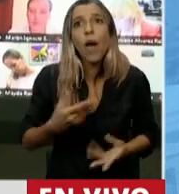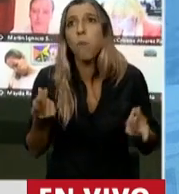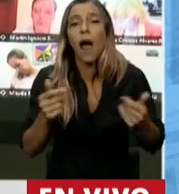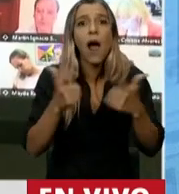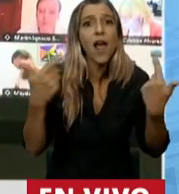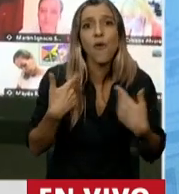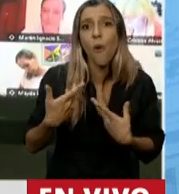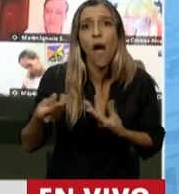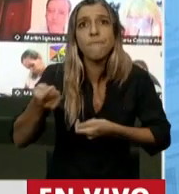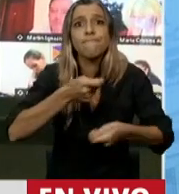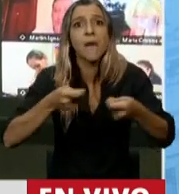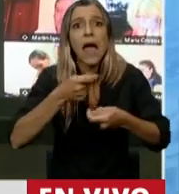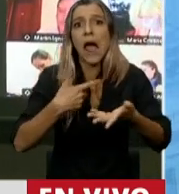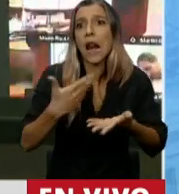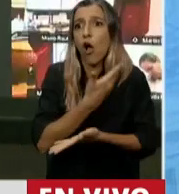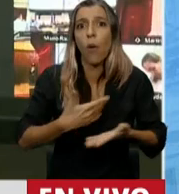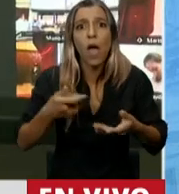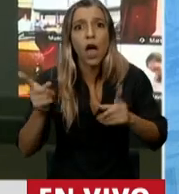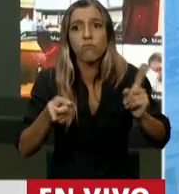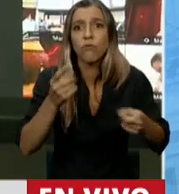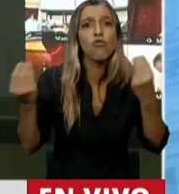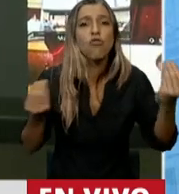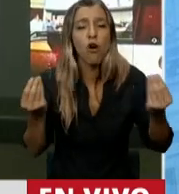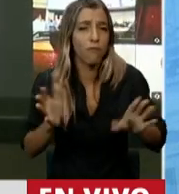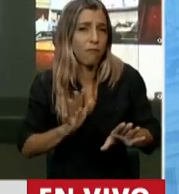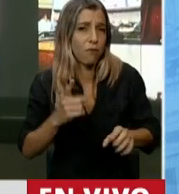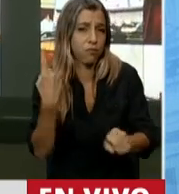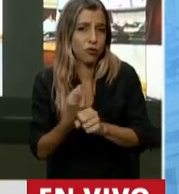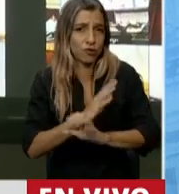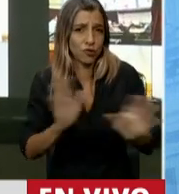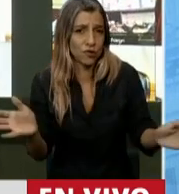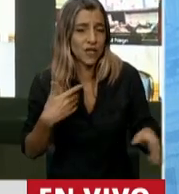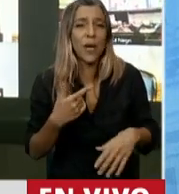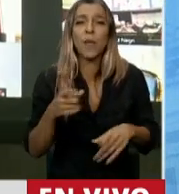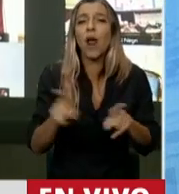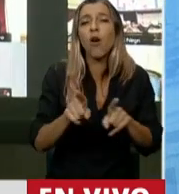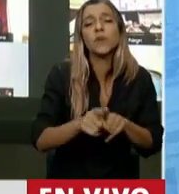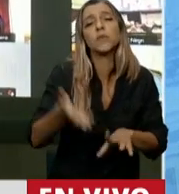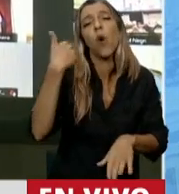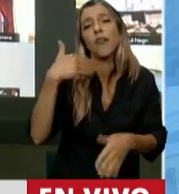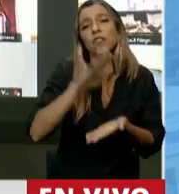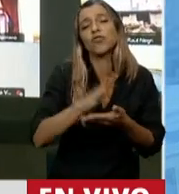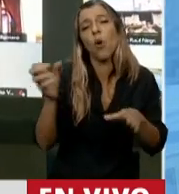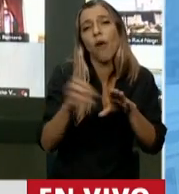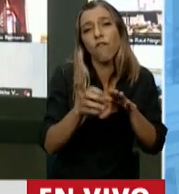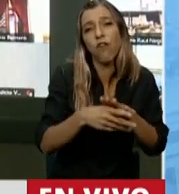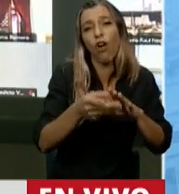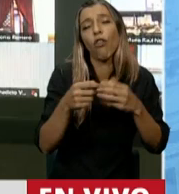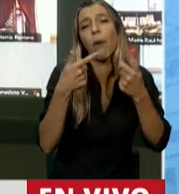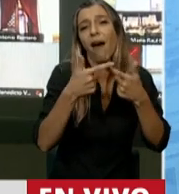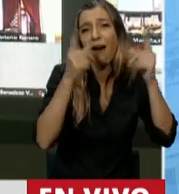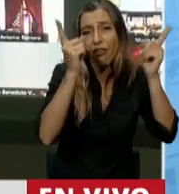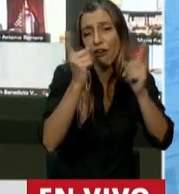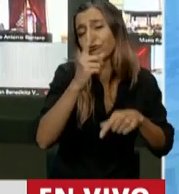menemistas, como fue el Fondo Nacional de Incentivo Docente, misma lógica, mismas ideas, misma receta,